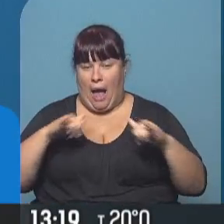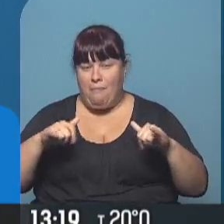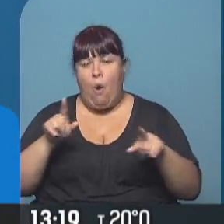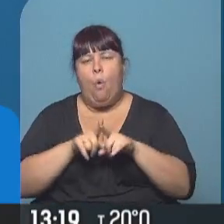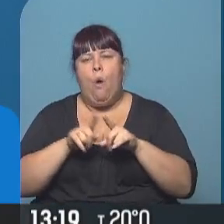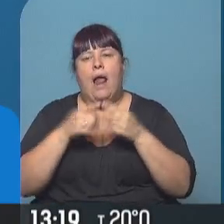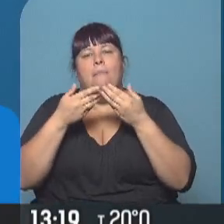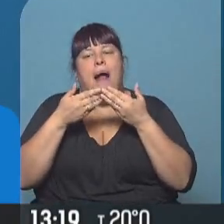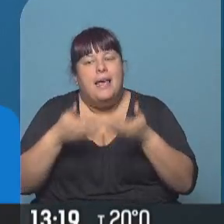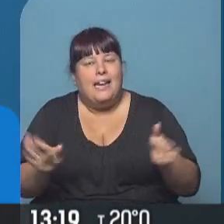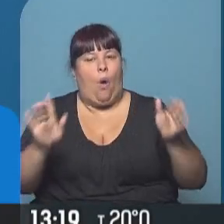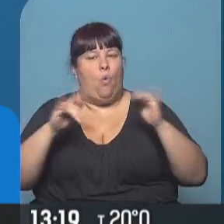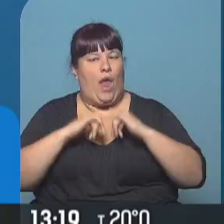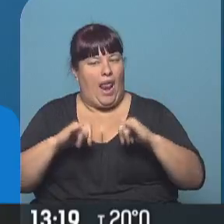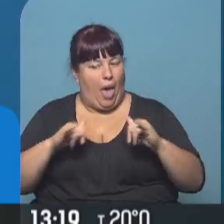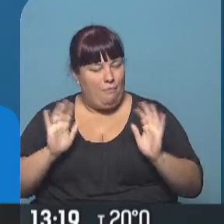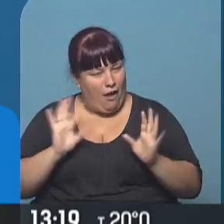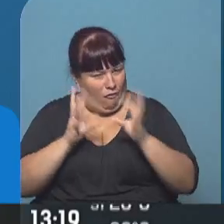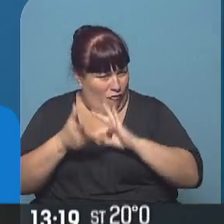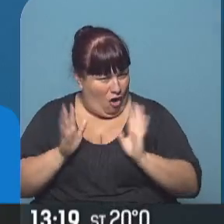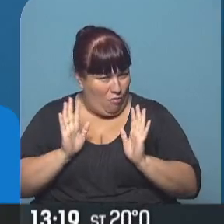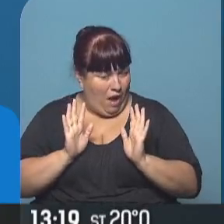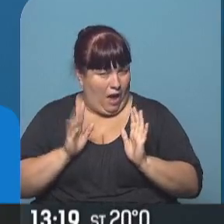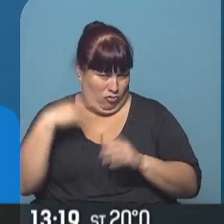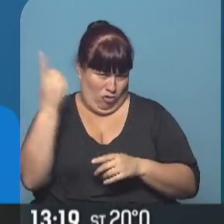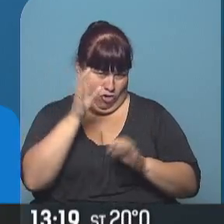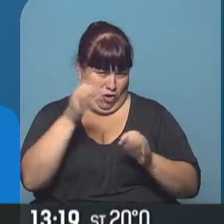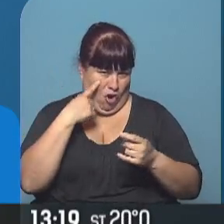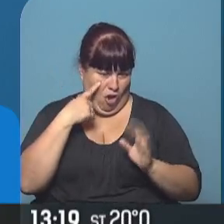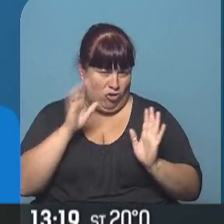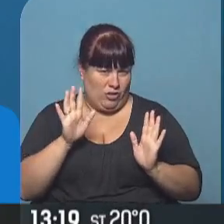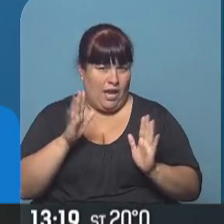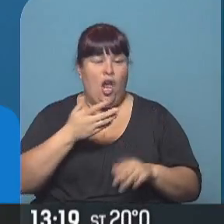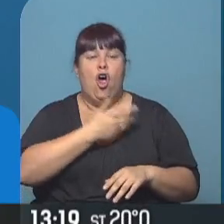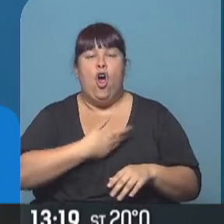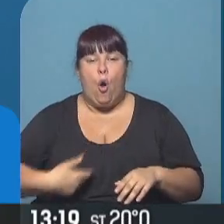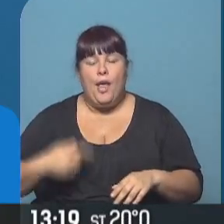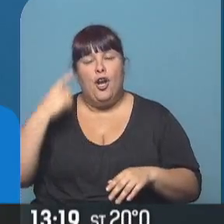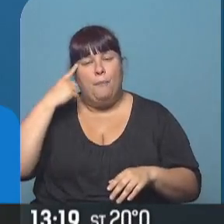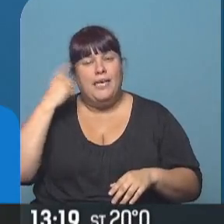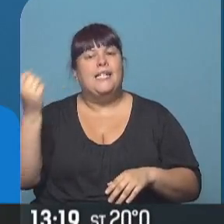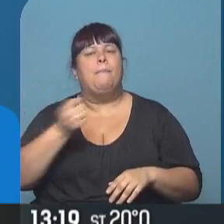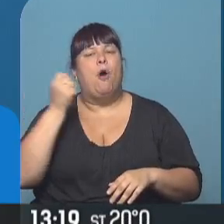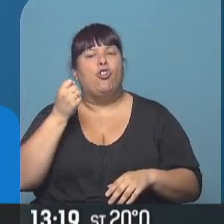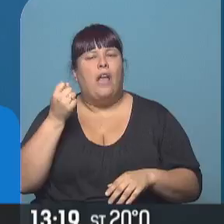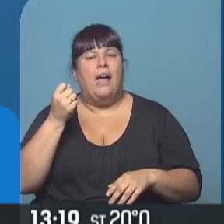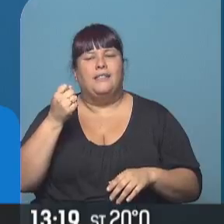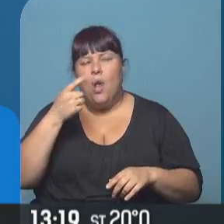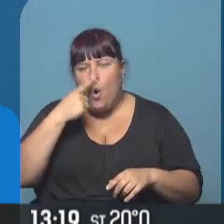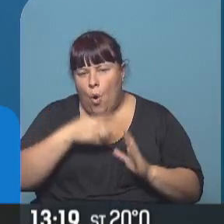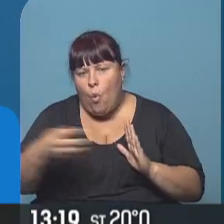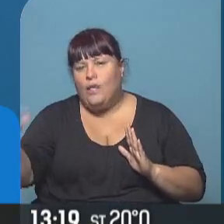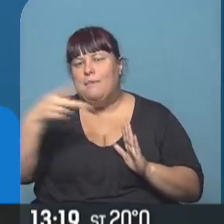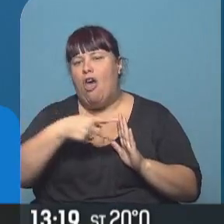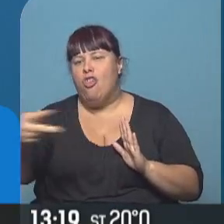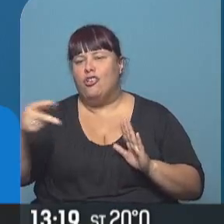como inaugurando la campaña, es de público y notorio que el oficialismo considera que lo importante son los últimos 14